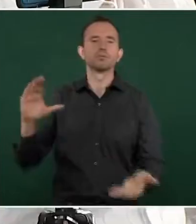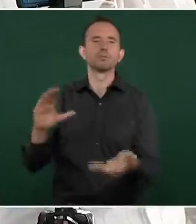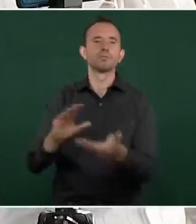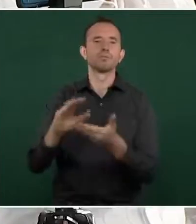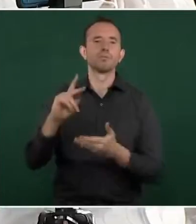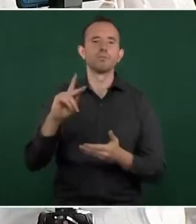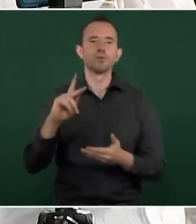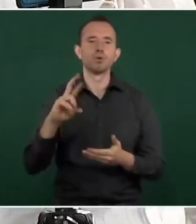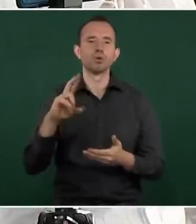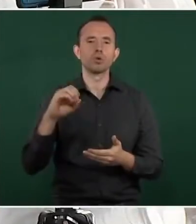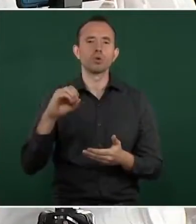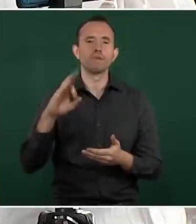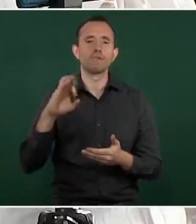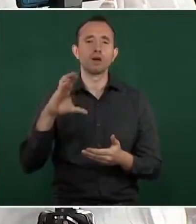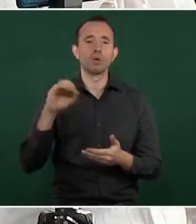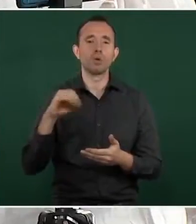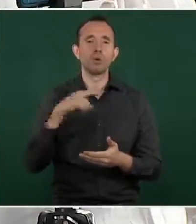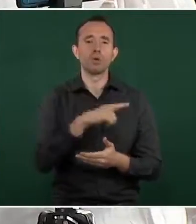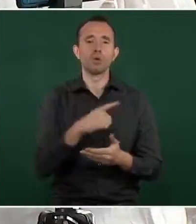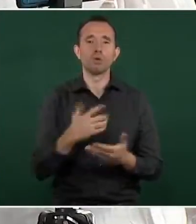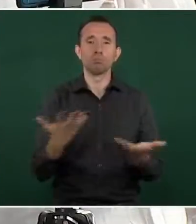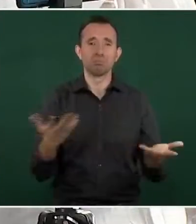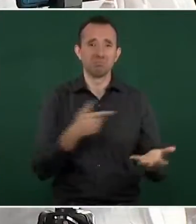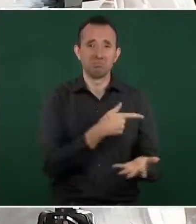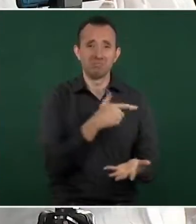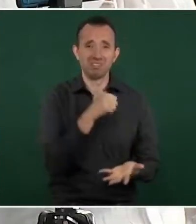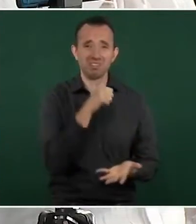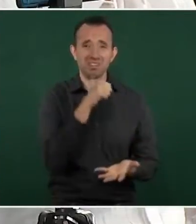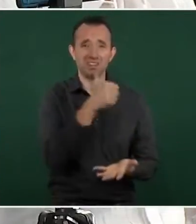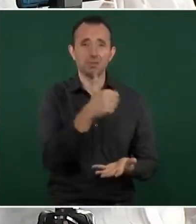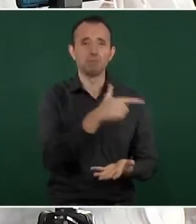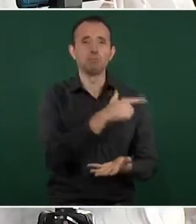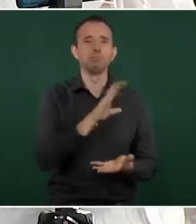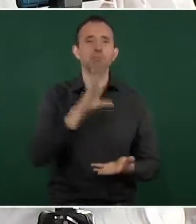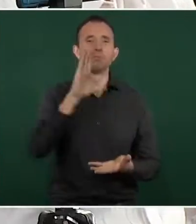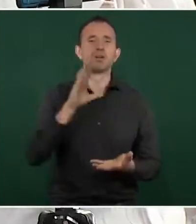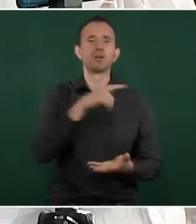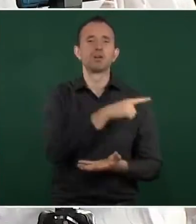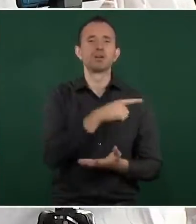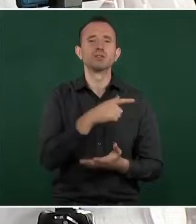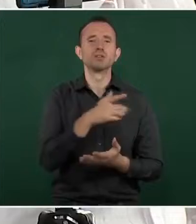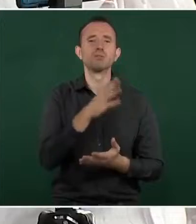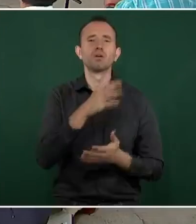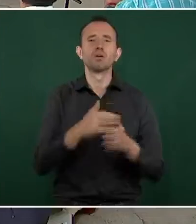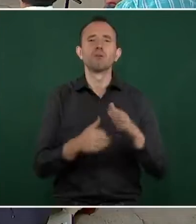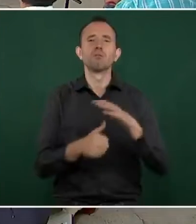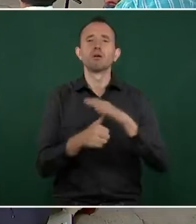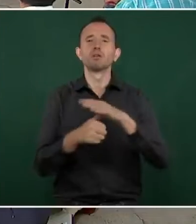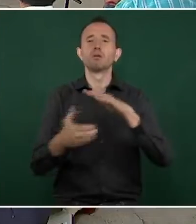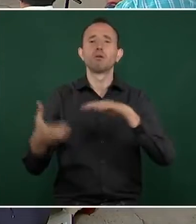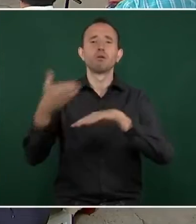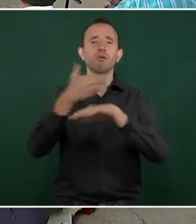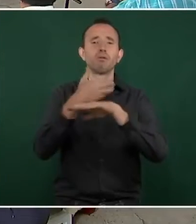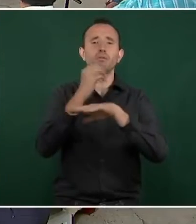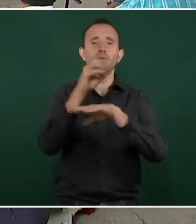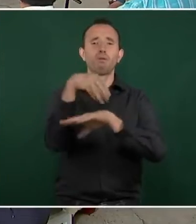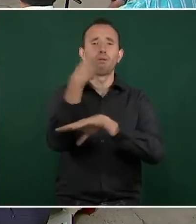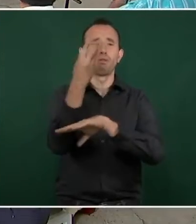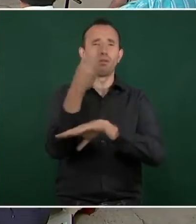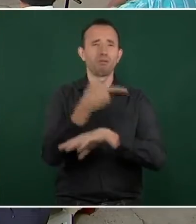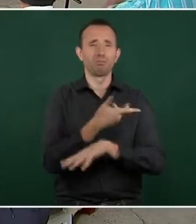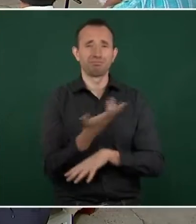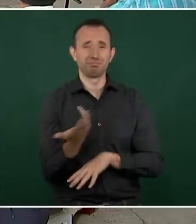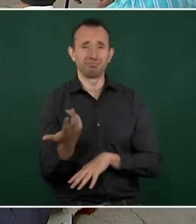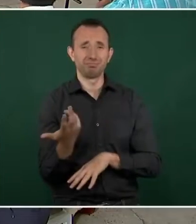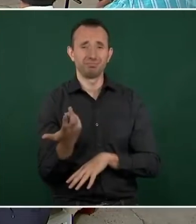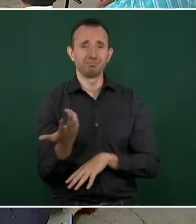está Profeco en Baja California. Le quiero pedir que gas Ilsa, pues que se le ponga orden, presidente. Y en el Valle de Guadalupe, el